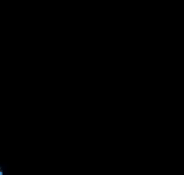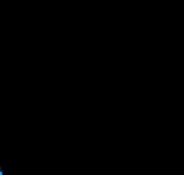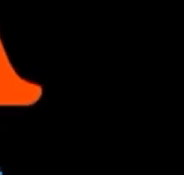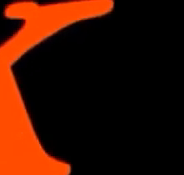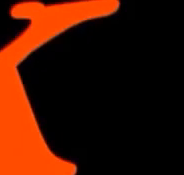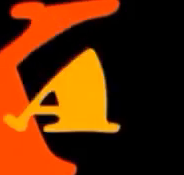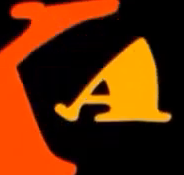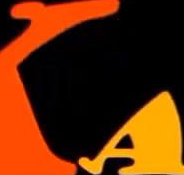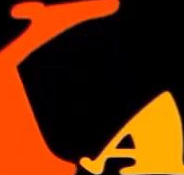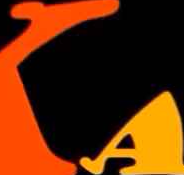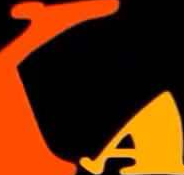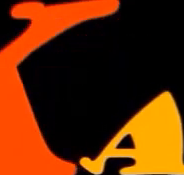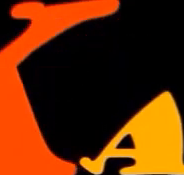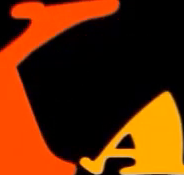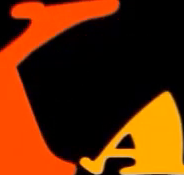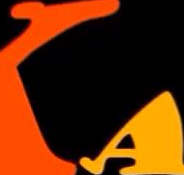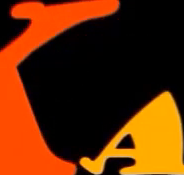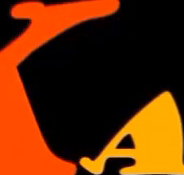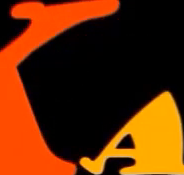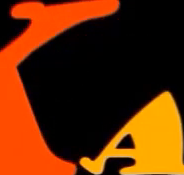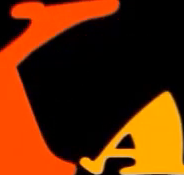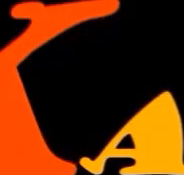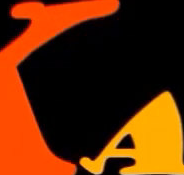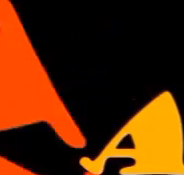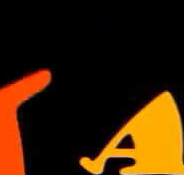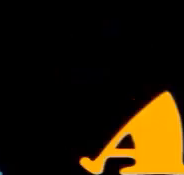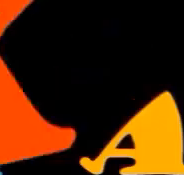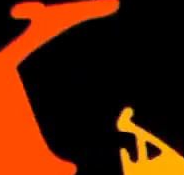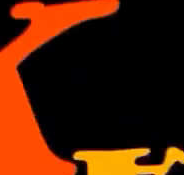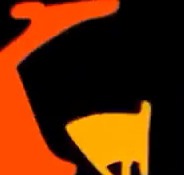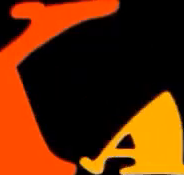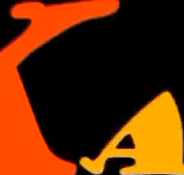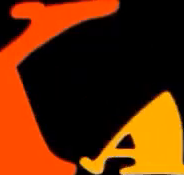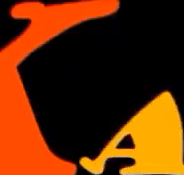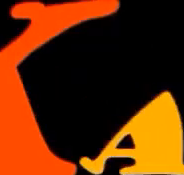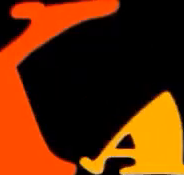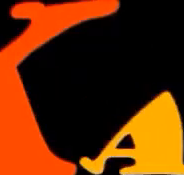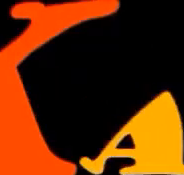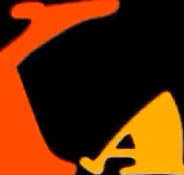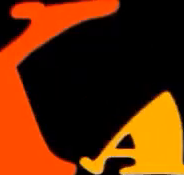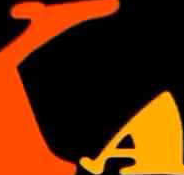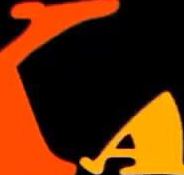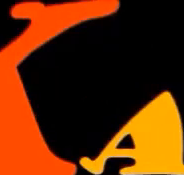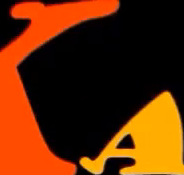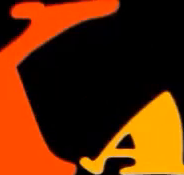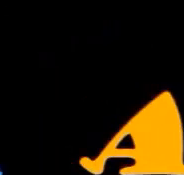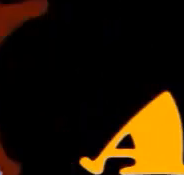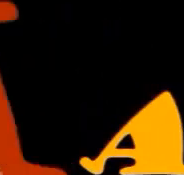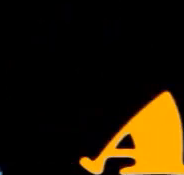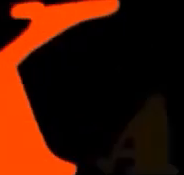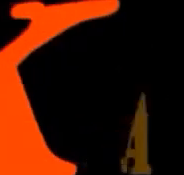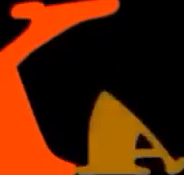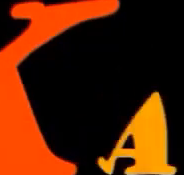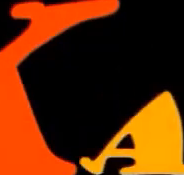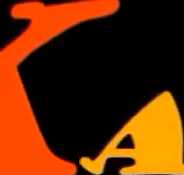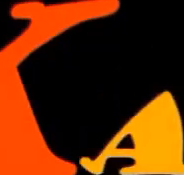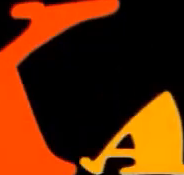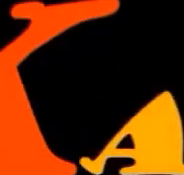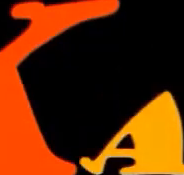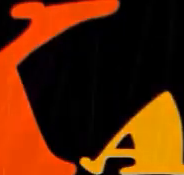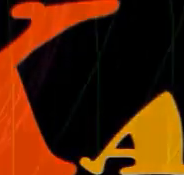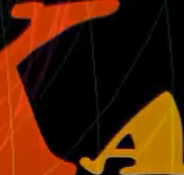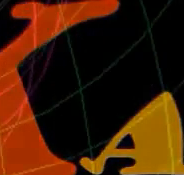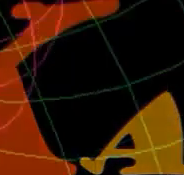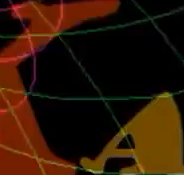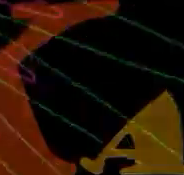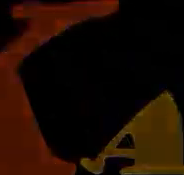Radio TV Digital Mágica, la voz poder de las comunidades.